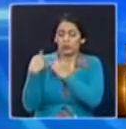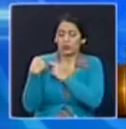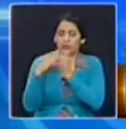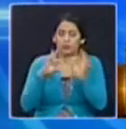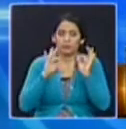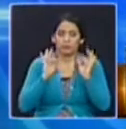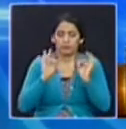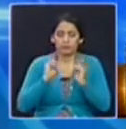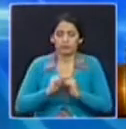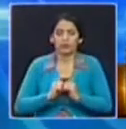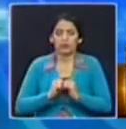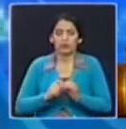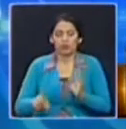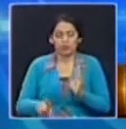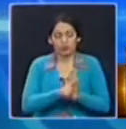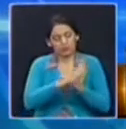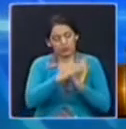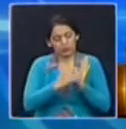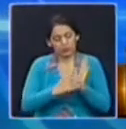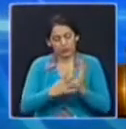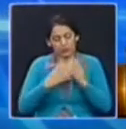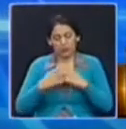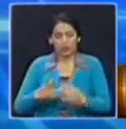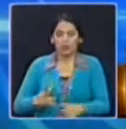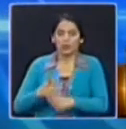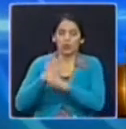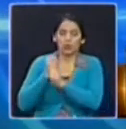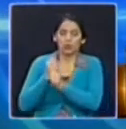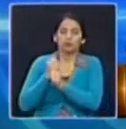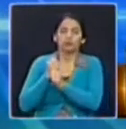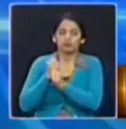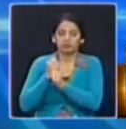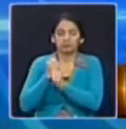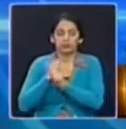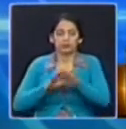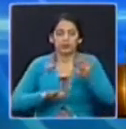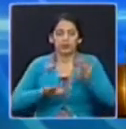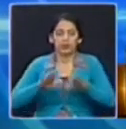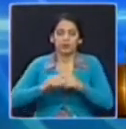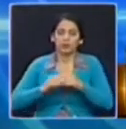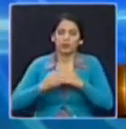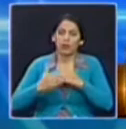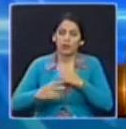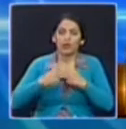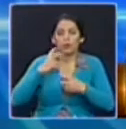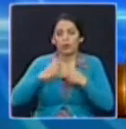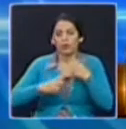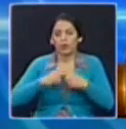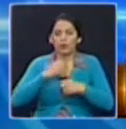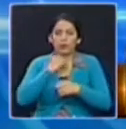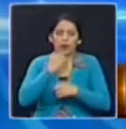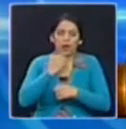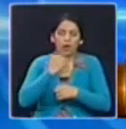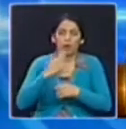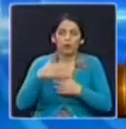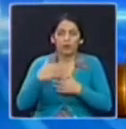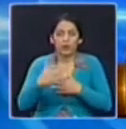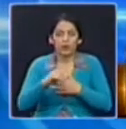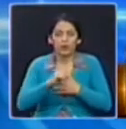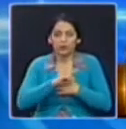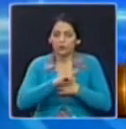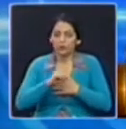seguridad para que esto o cualquier desliz, hablemos legal, vacío, no